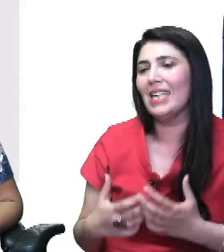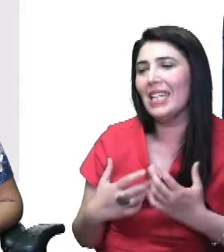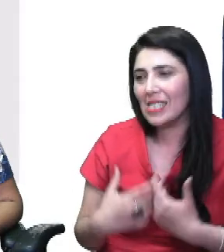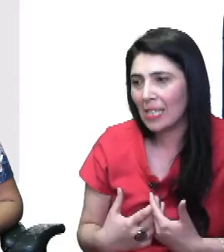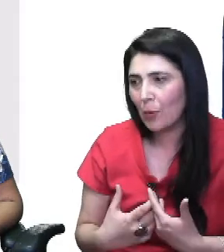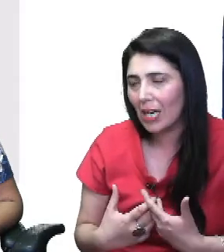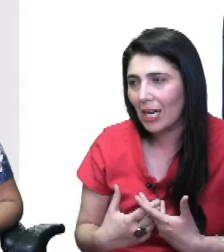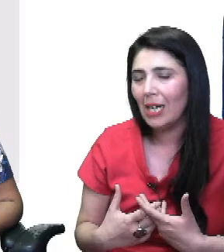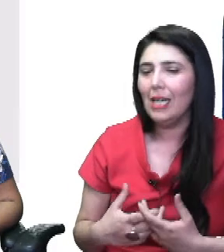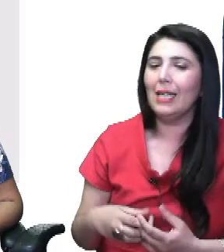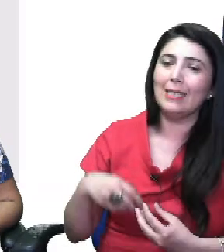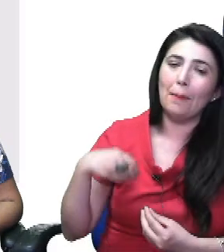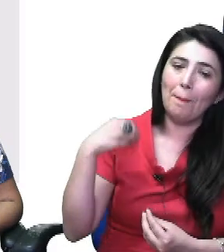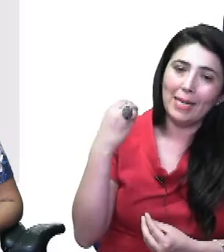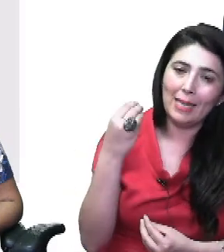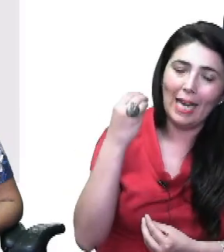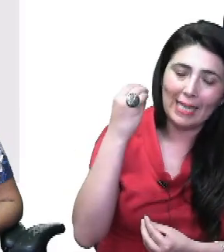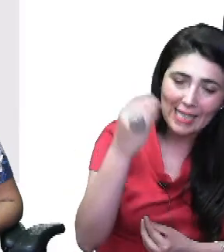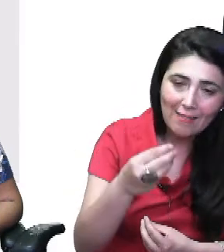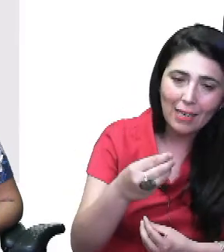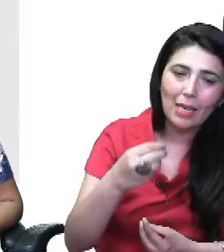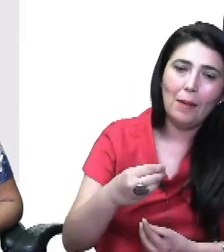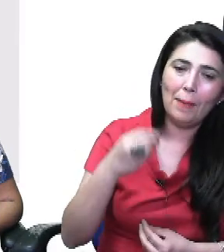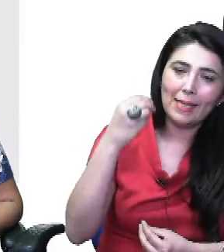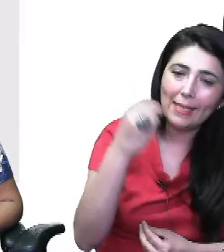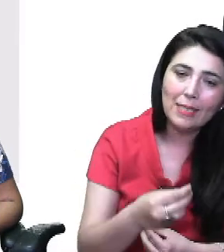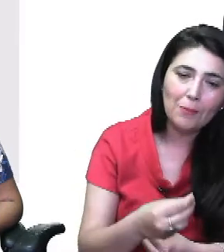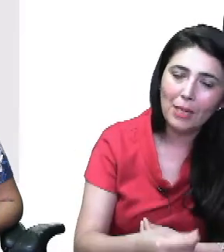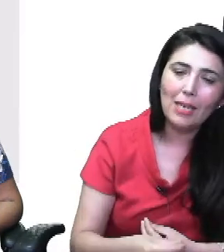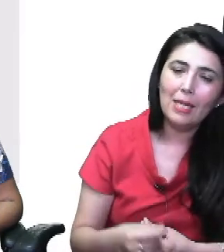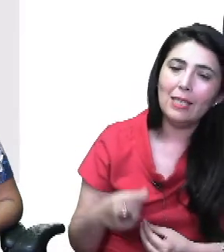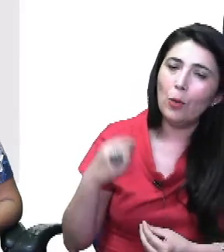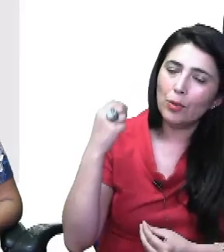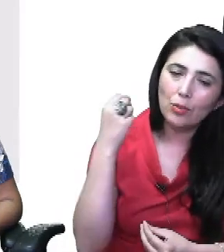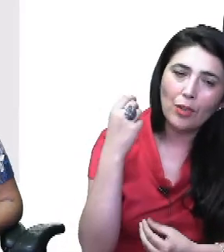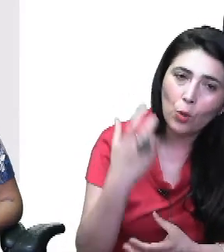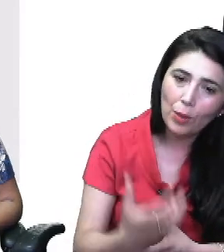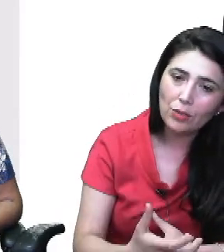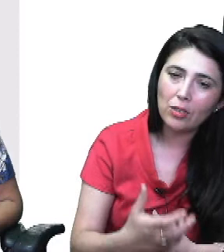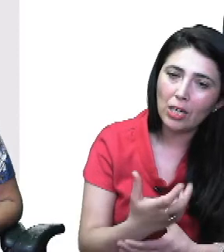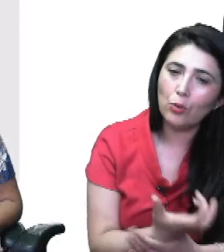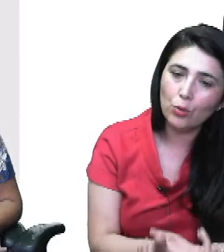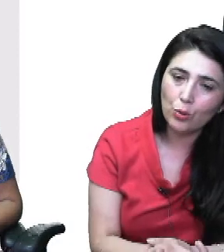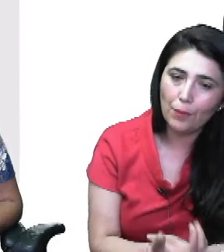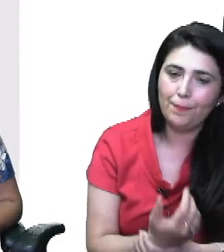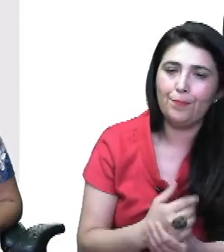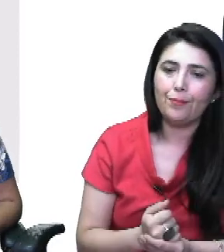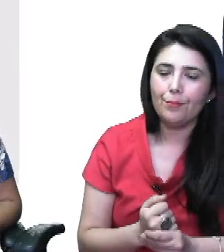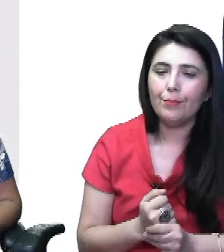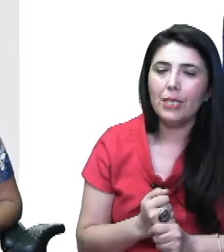involucradas. ¿Qué necesitamos acá? Es ser parte activa, partícipe de los procesos de recuperación, de